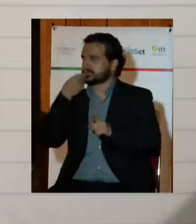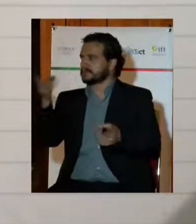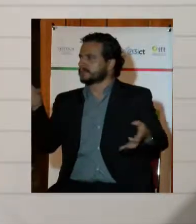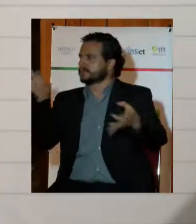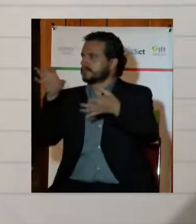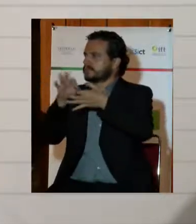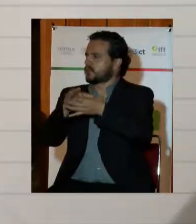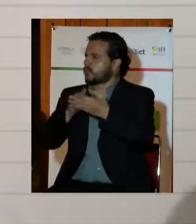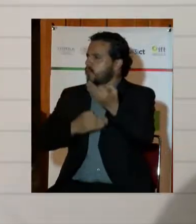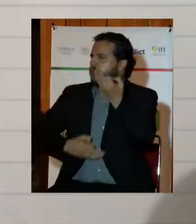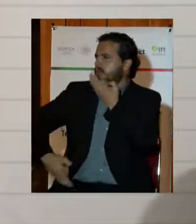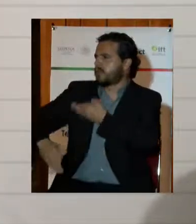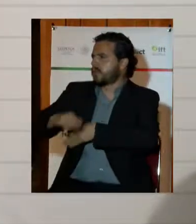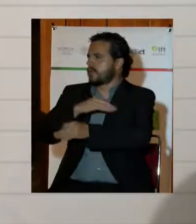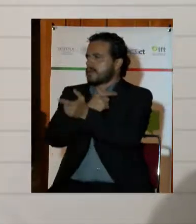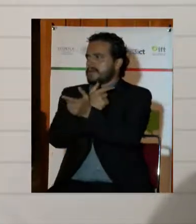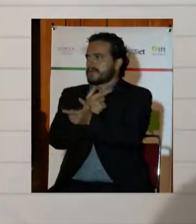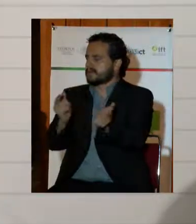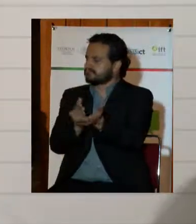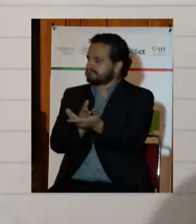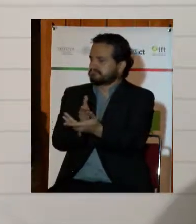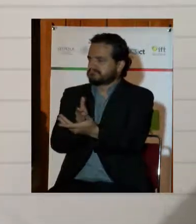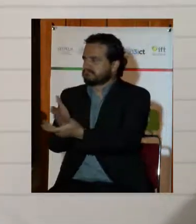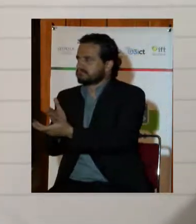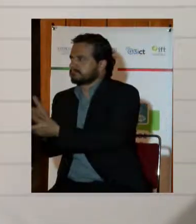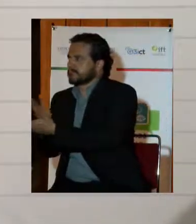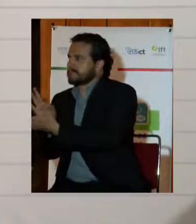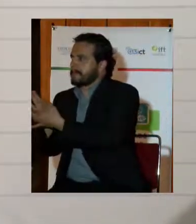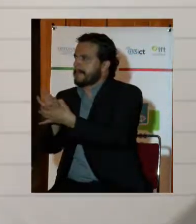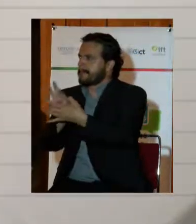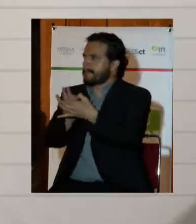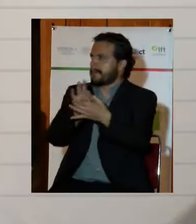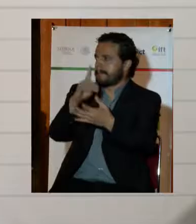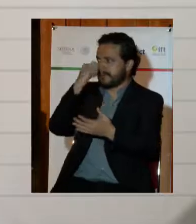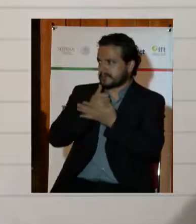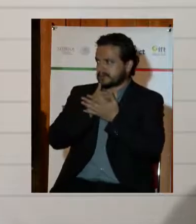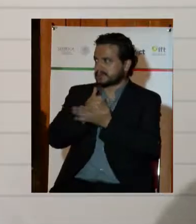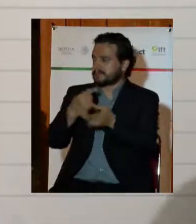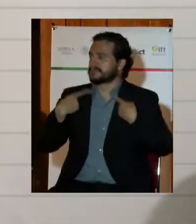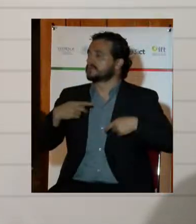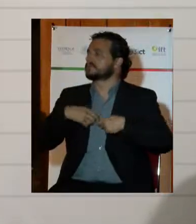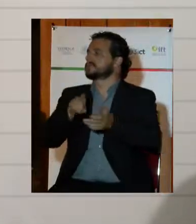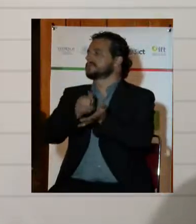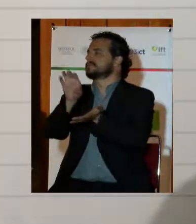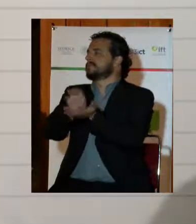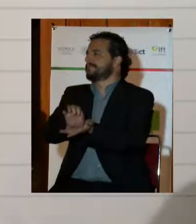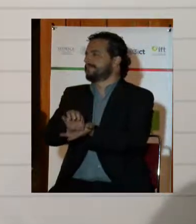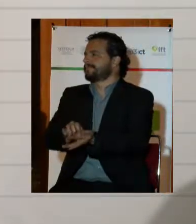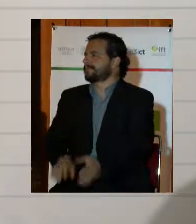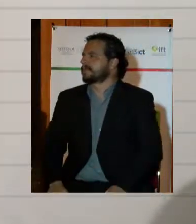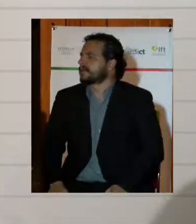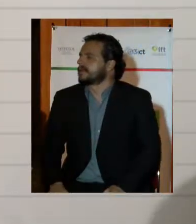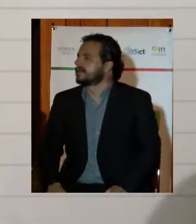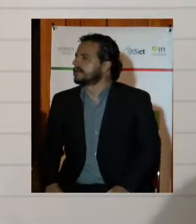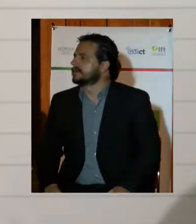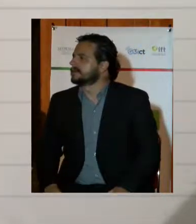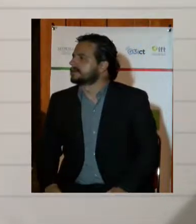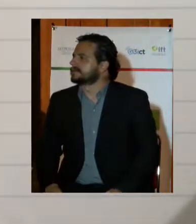tecnologías accesibles o tecnologías de ayuda para personas con discapacidad. También procuramos colaborar